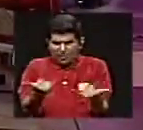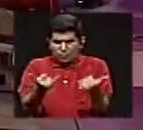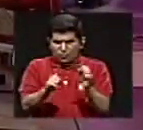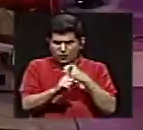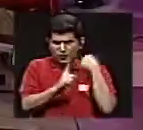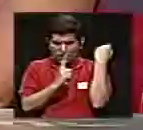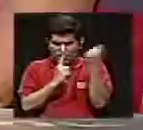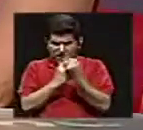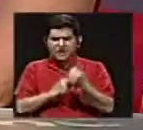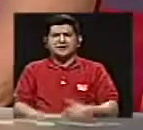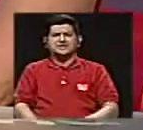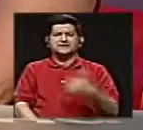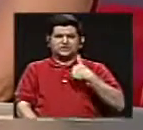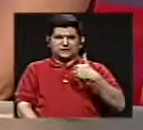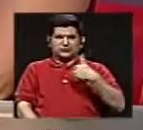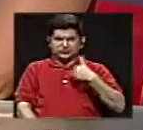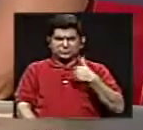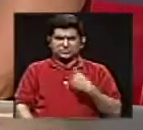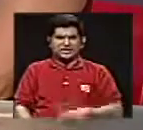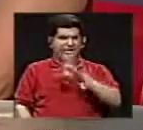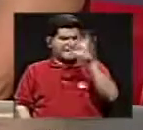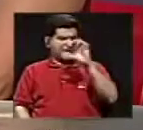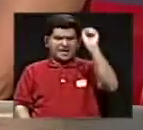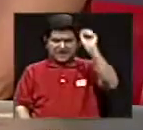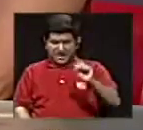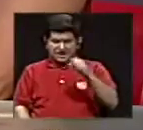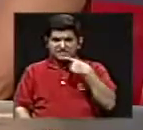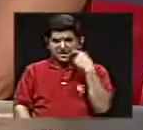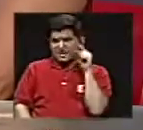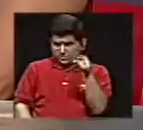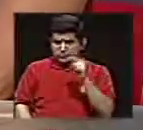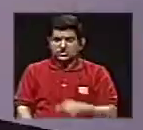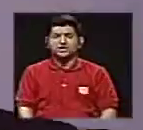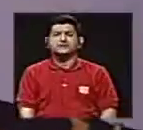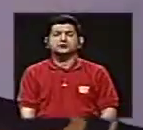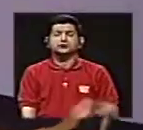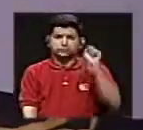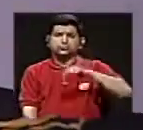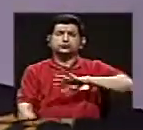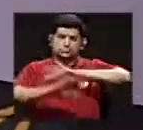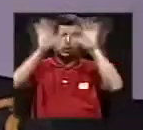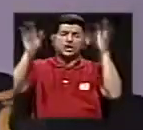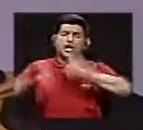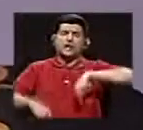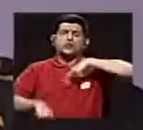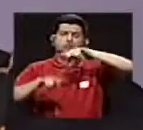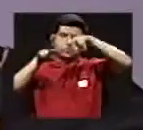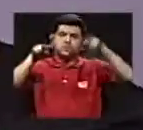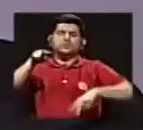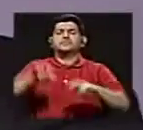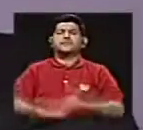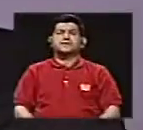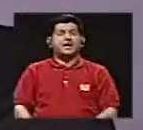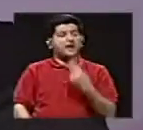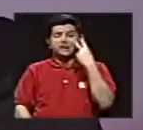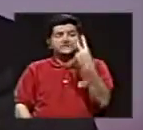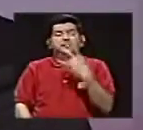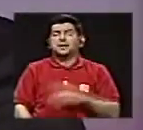la situación que están viviendo en el Caribe Sur, ¿es eso lo que nos está...? Sí, claro, porque estamos en desventaja y lo podemos